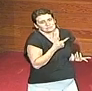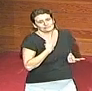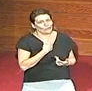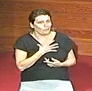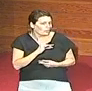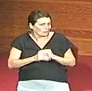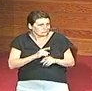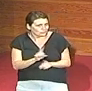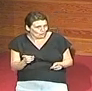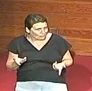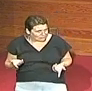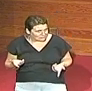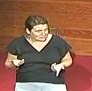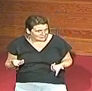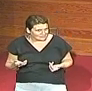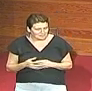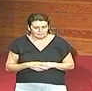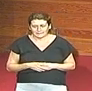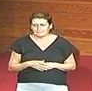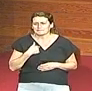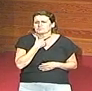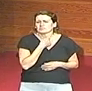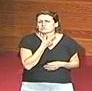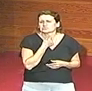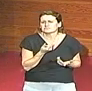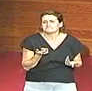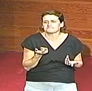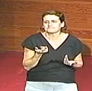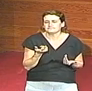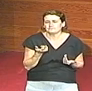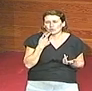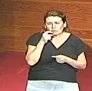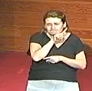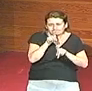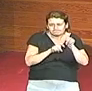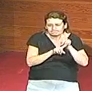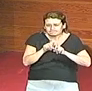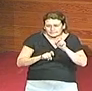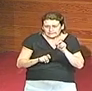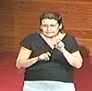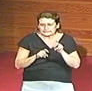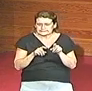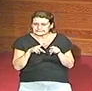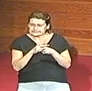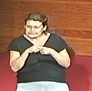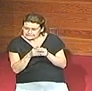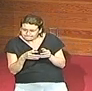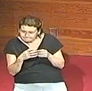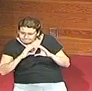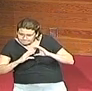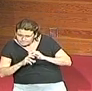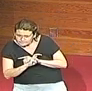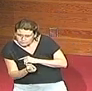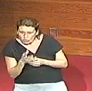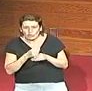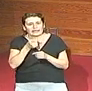¿no? Yo me gusta mucho ponerme, o sea, cuestionarnos los medios y cuestionar a la audiencia con toda la amabilidad